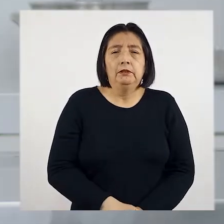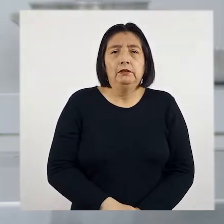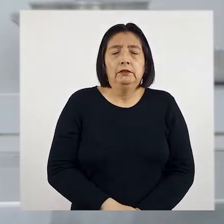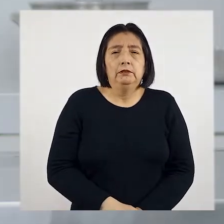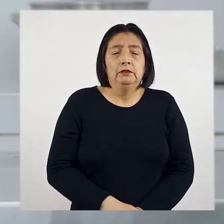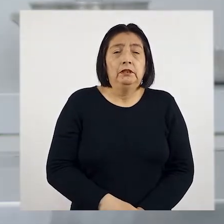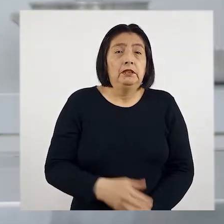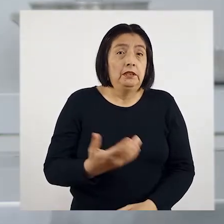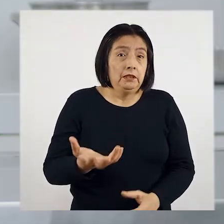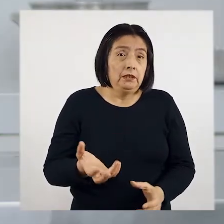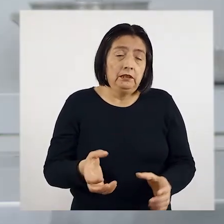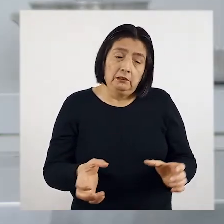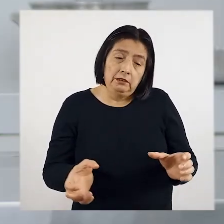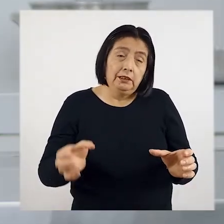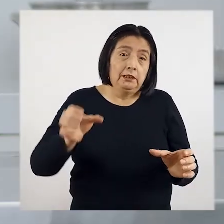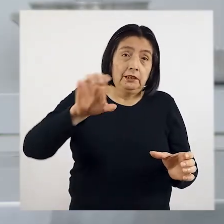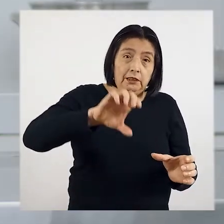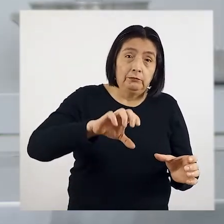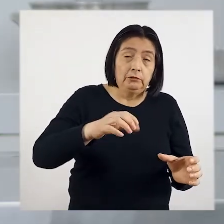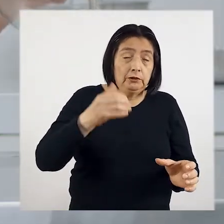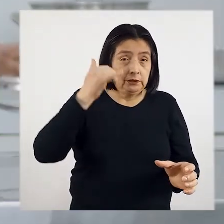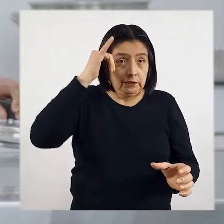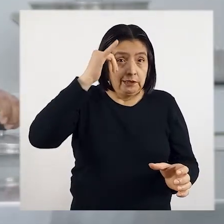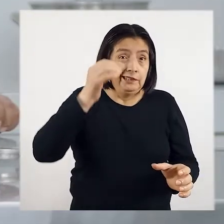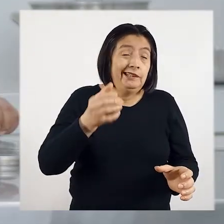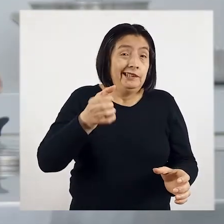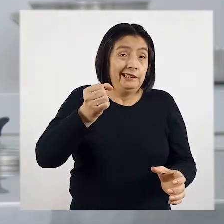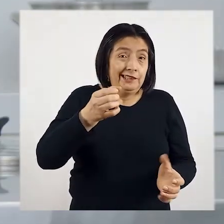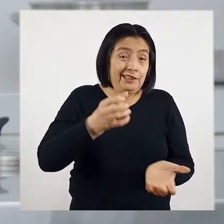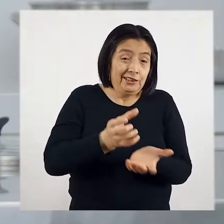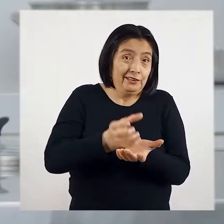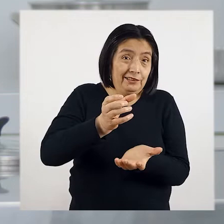y agregaremos lentamente la leche evaporada.